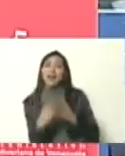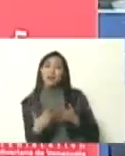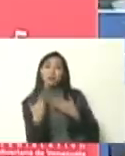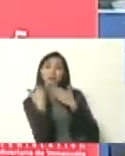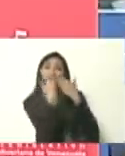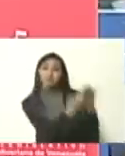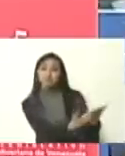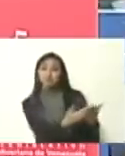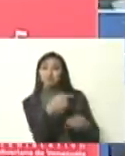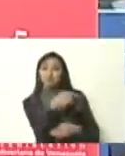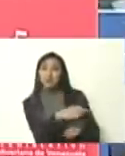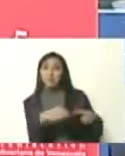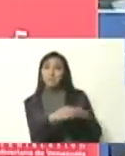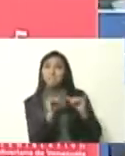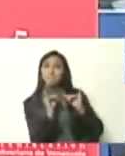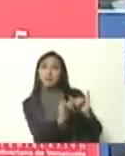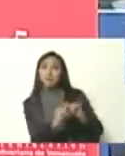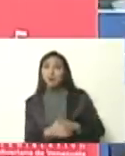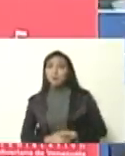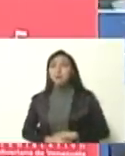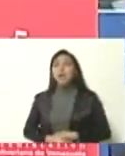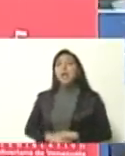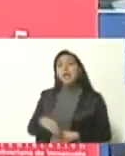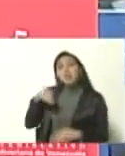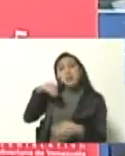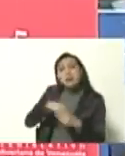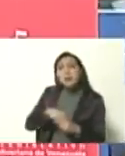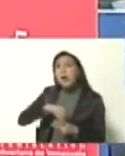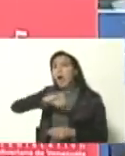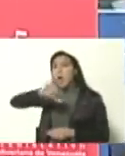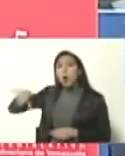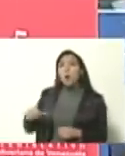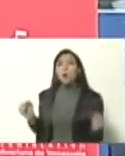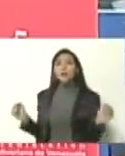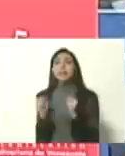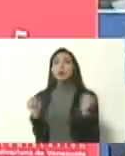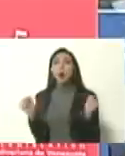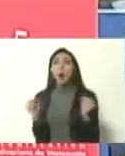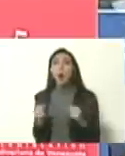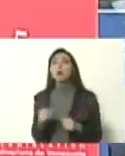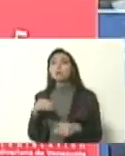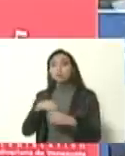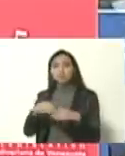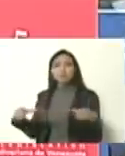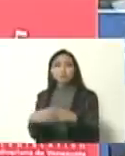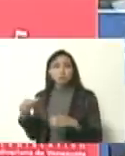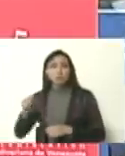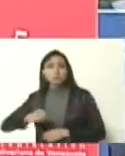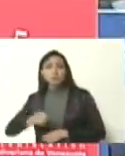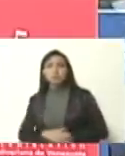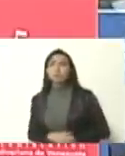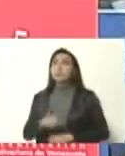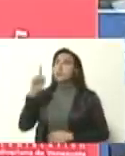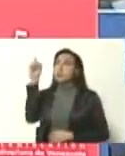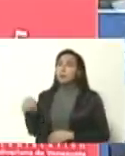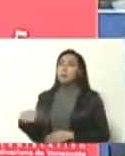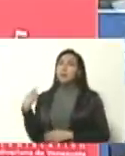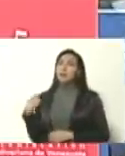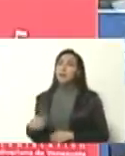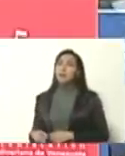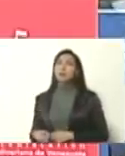esa base de radares situada en el Junquito. Y además de todo eso, también tenemos el